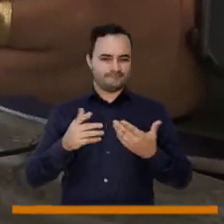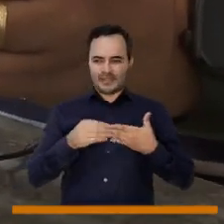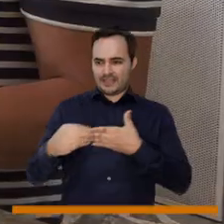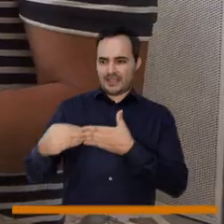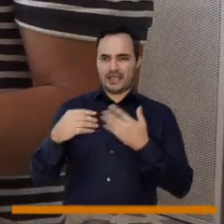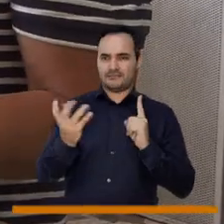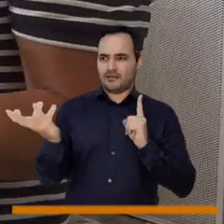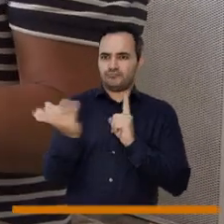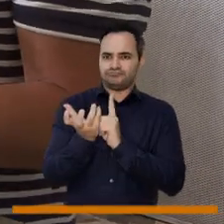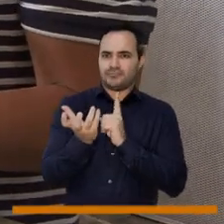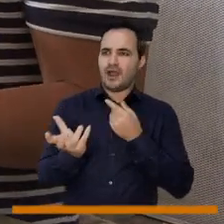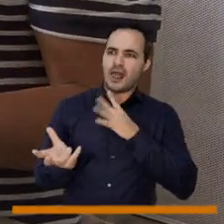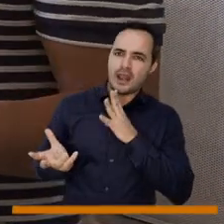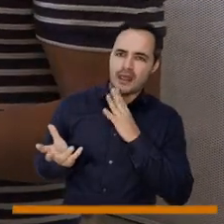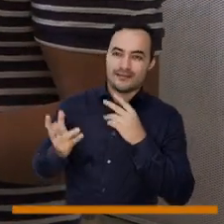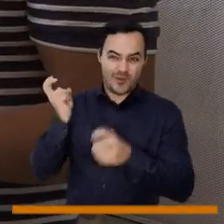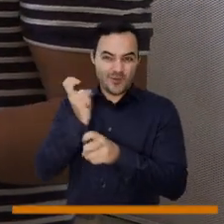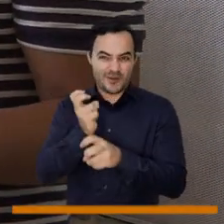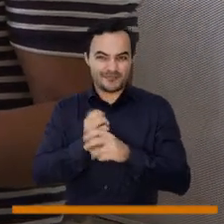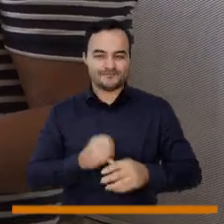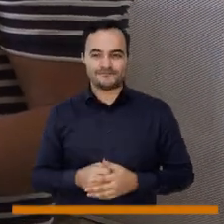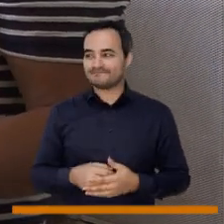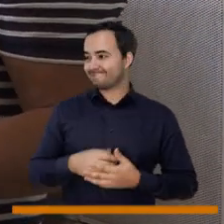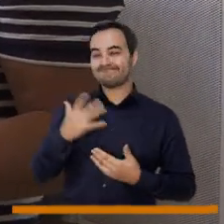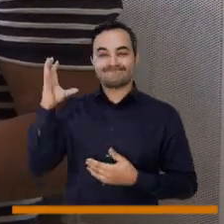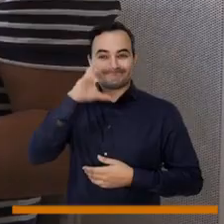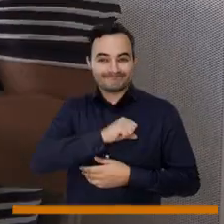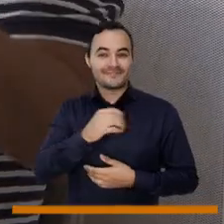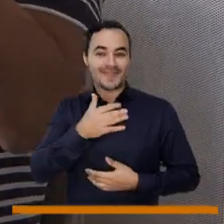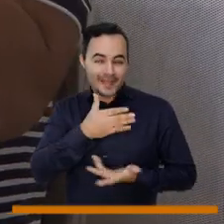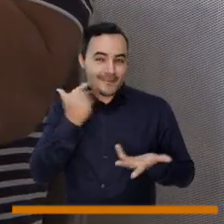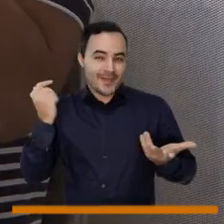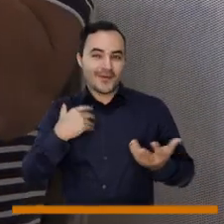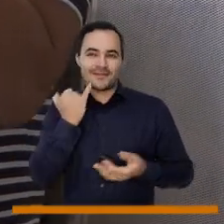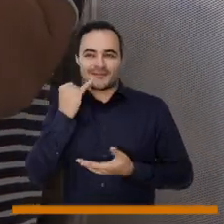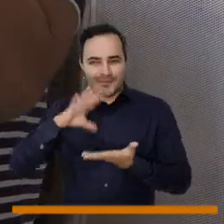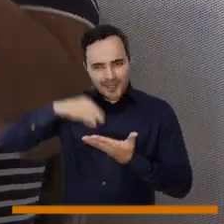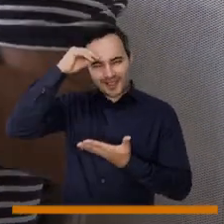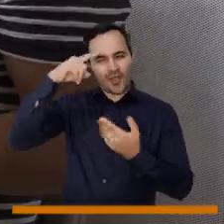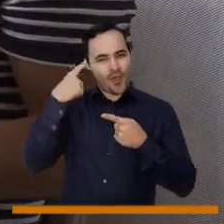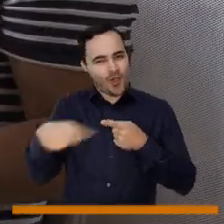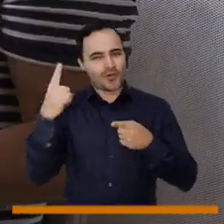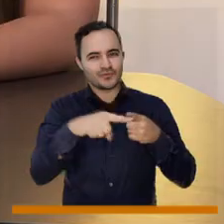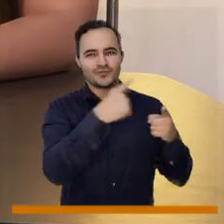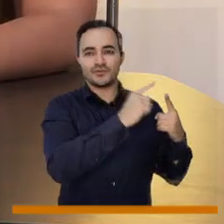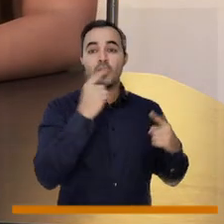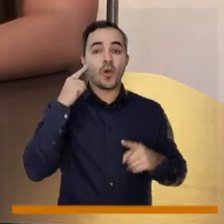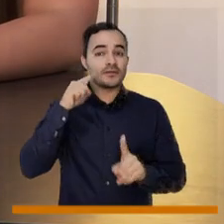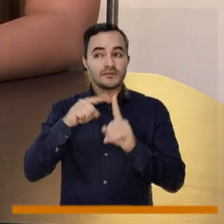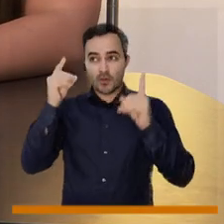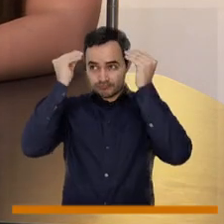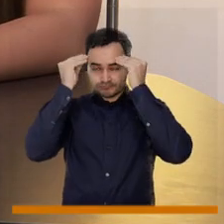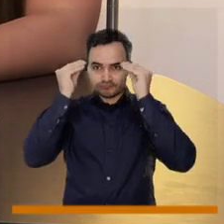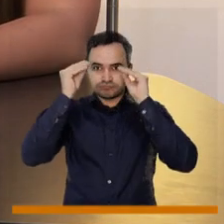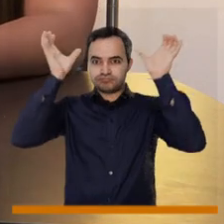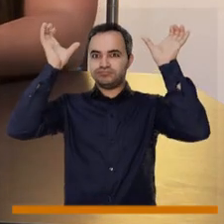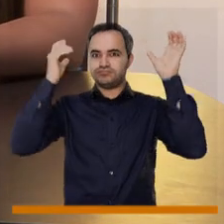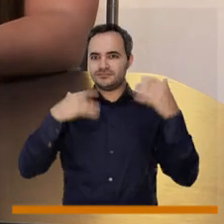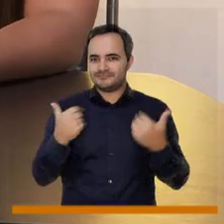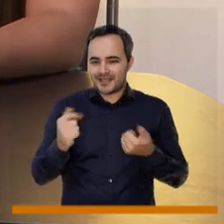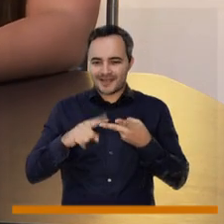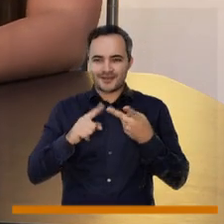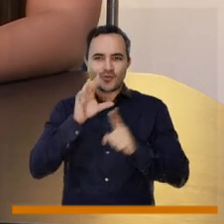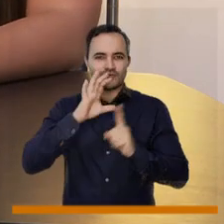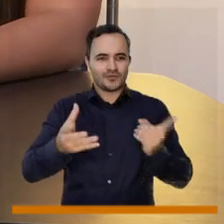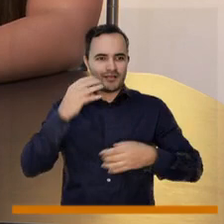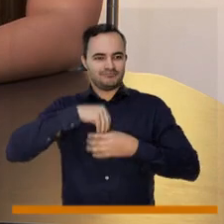y es difícil que el guía pueda comunicarse con ellos. Dicho por Diego, sí o sí hay que aprender otro idioma para trabajar nuestro cerebro,